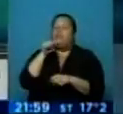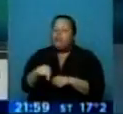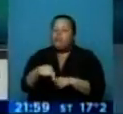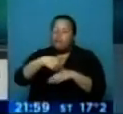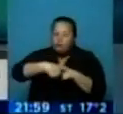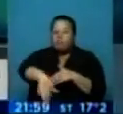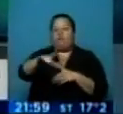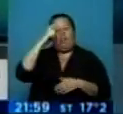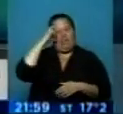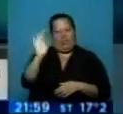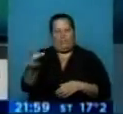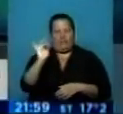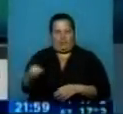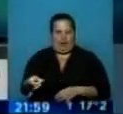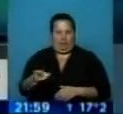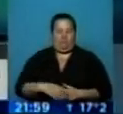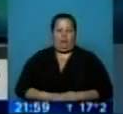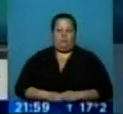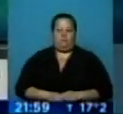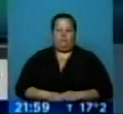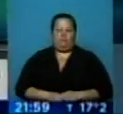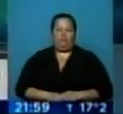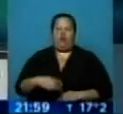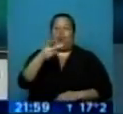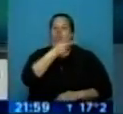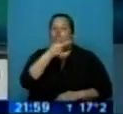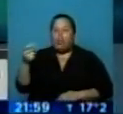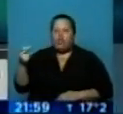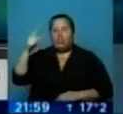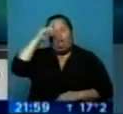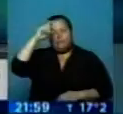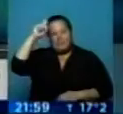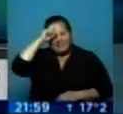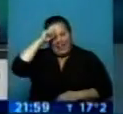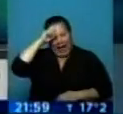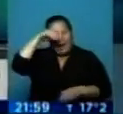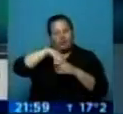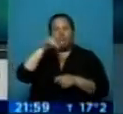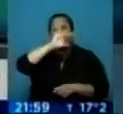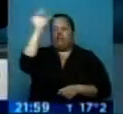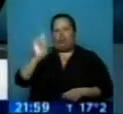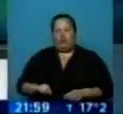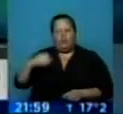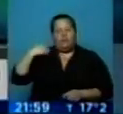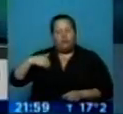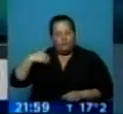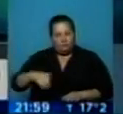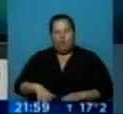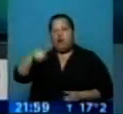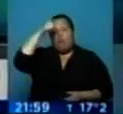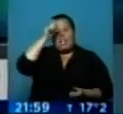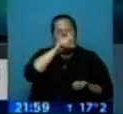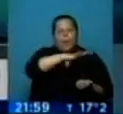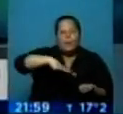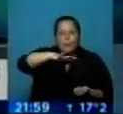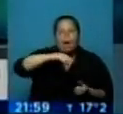a partir del 10 de diciembre, con los 200 hospitales intermedios en todo el país, policías locales